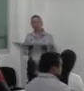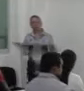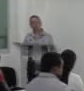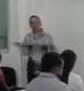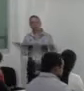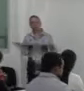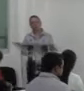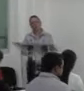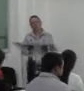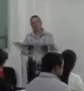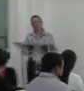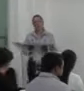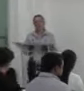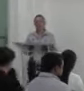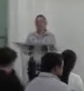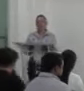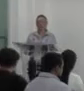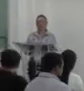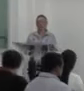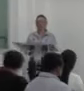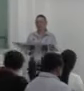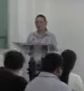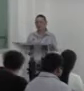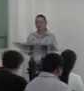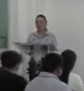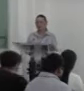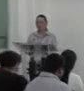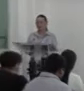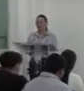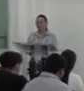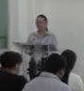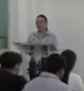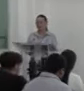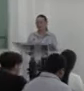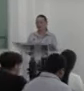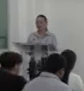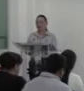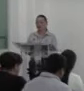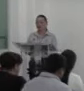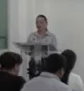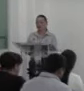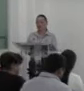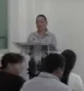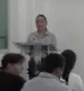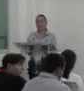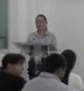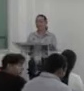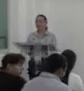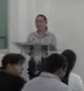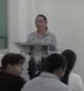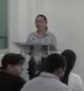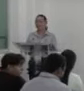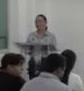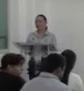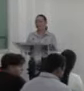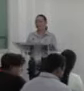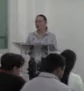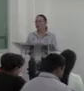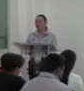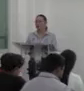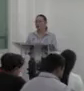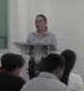agradecerles, agradecer siendo al licenciado Orihuela, que nos acompaña el día de hoy, de este trabajo importante que ha venido impulsando con su equipo de